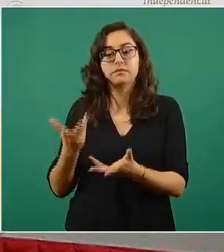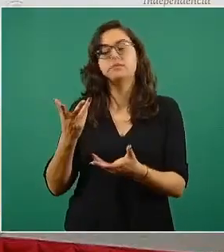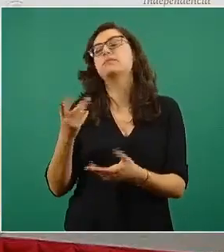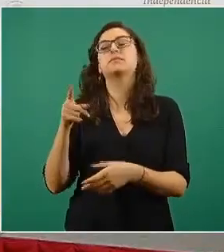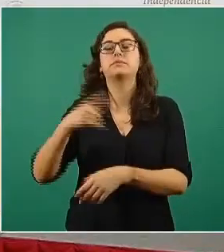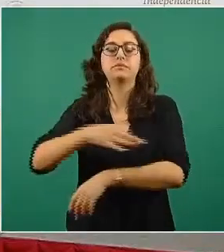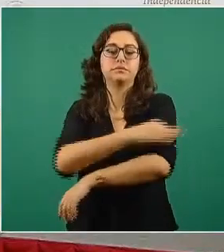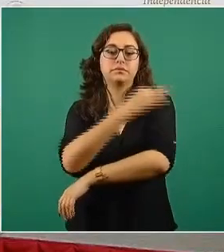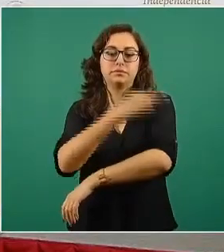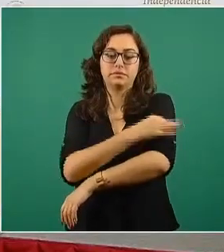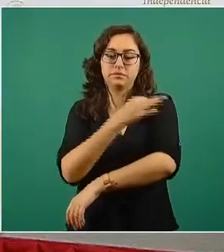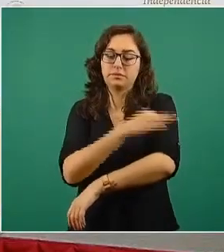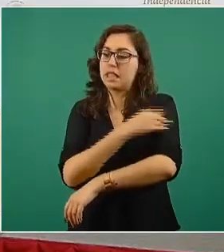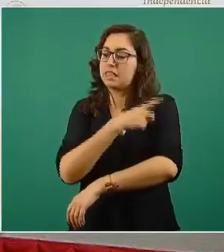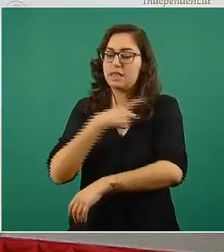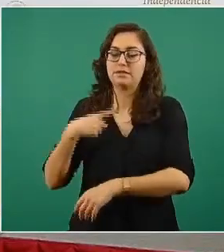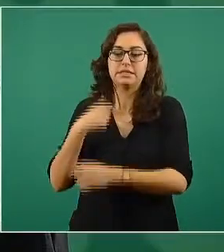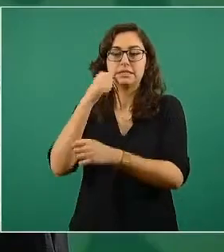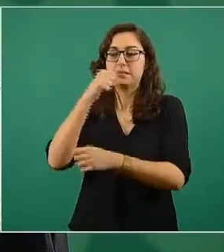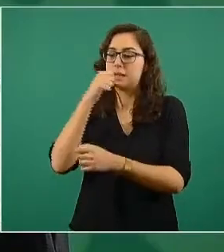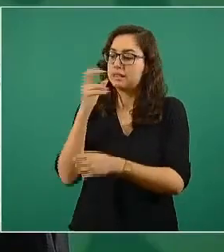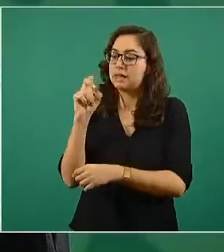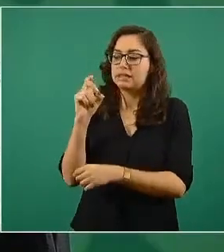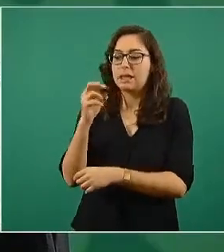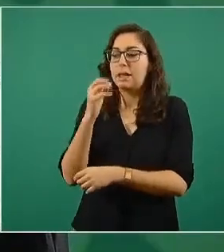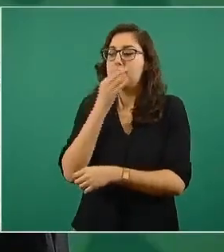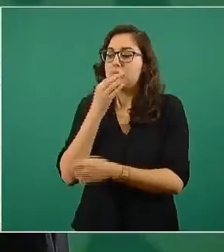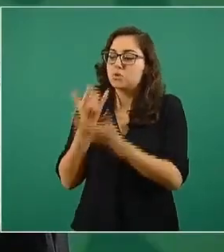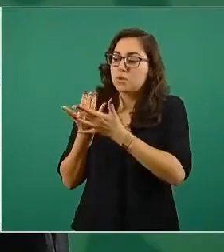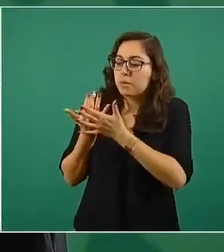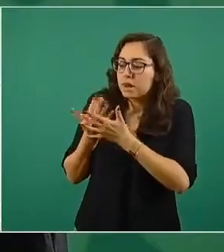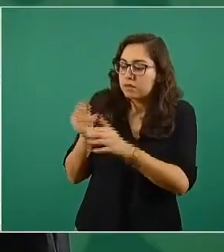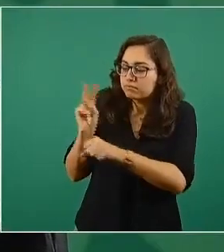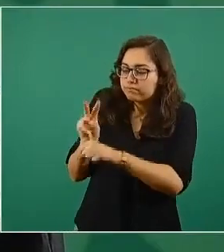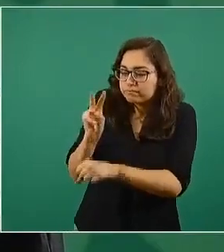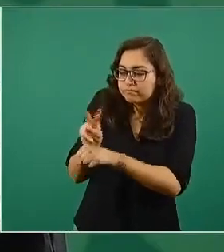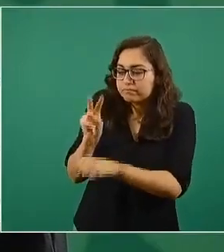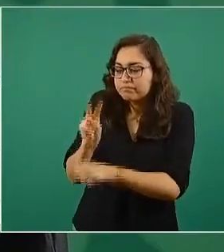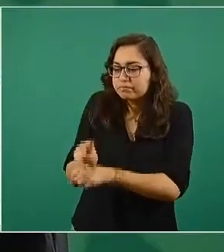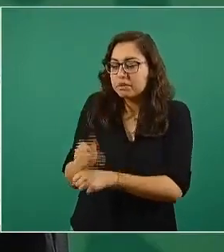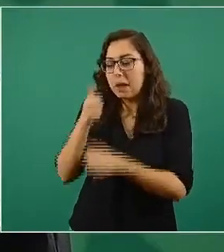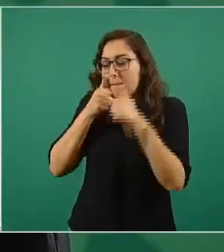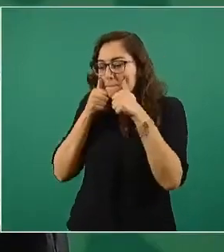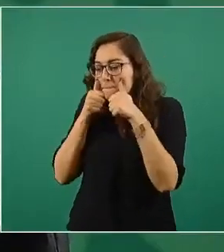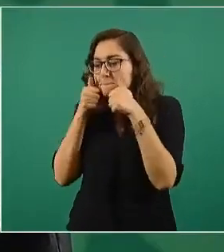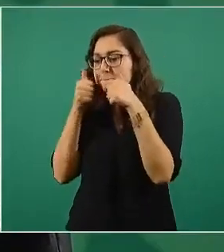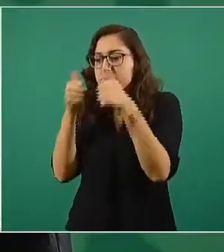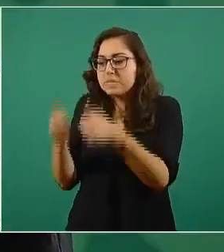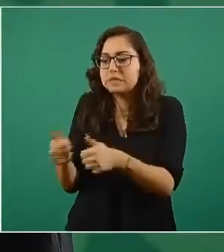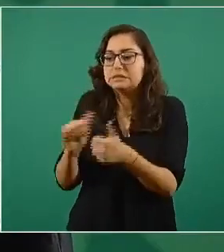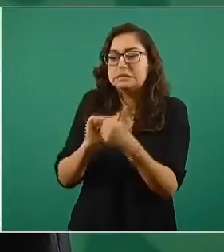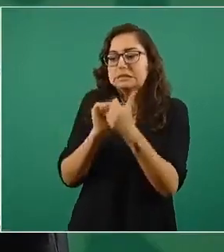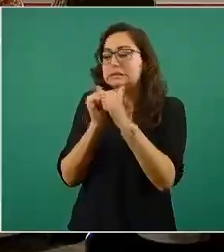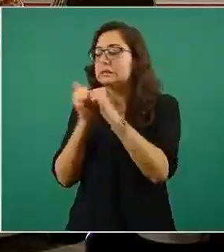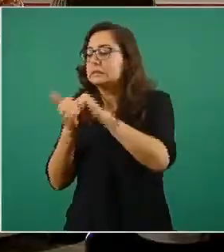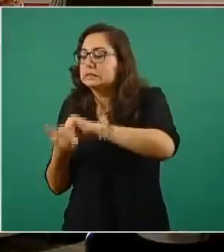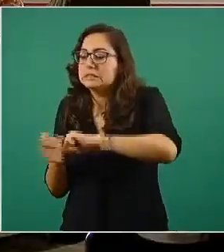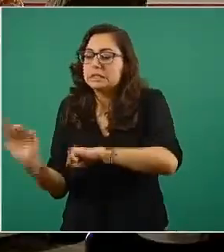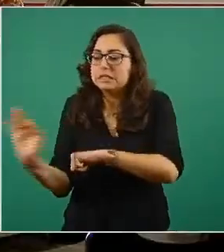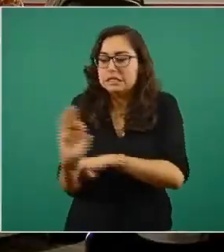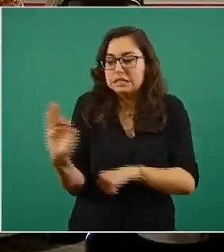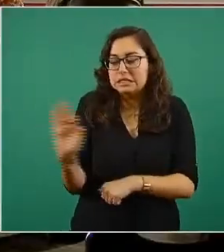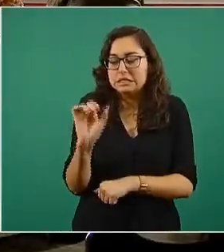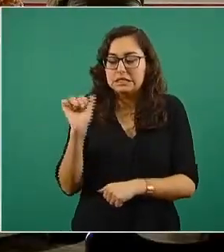la vacunación contra el virus SARS-CoV-2, entonces ahí prestarle atención a estas personas que reportan